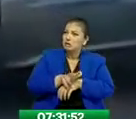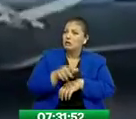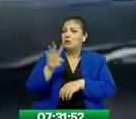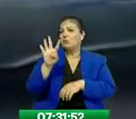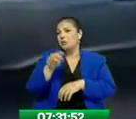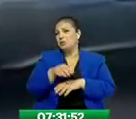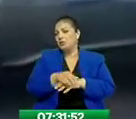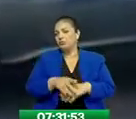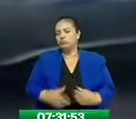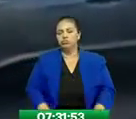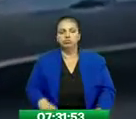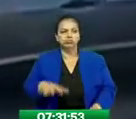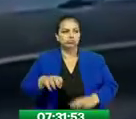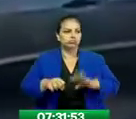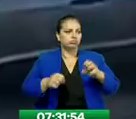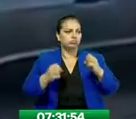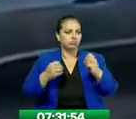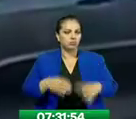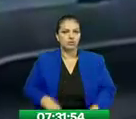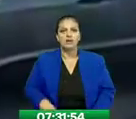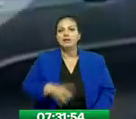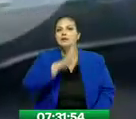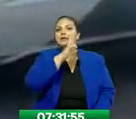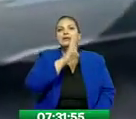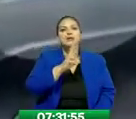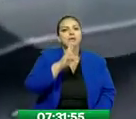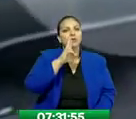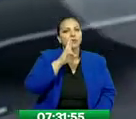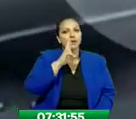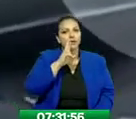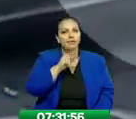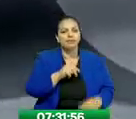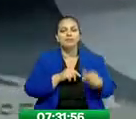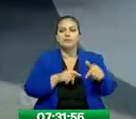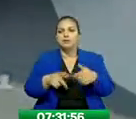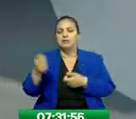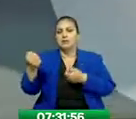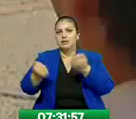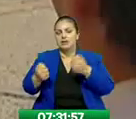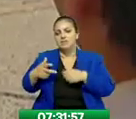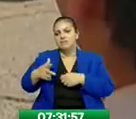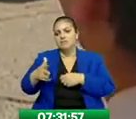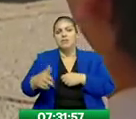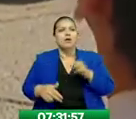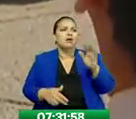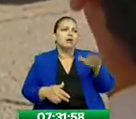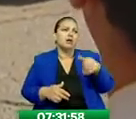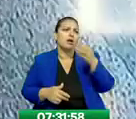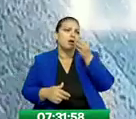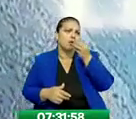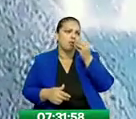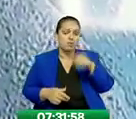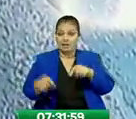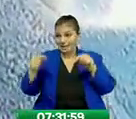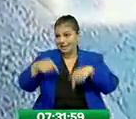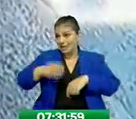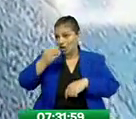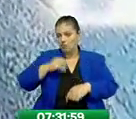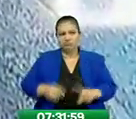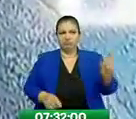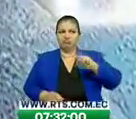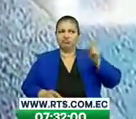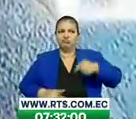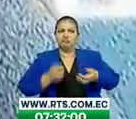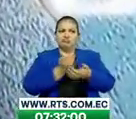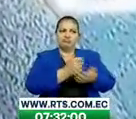llevar. Por lo general no se bajan por el miedo. En la UPC Centenario 3 no niegan que este índice delictivo